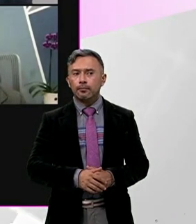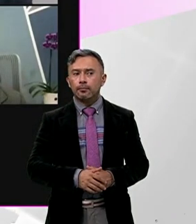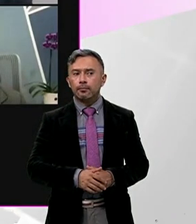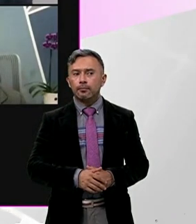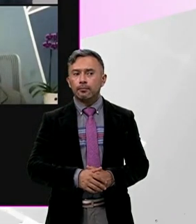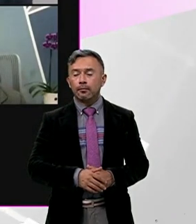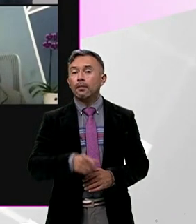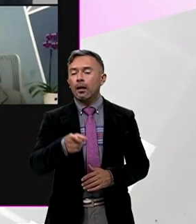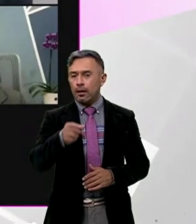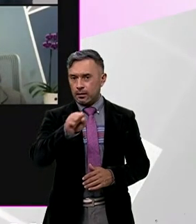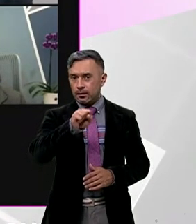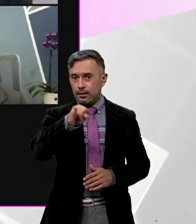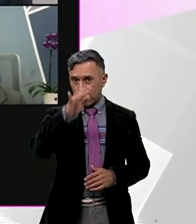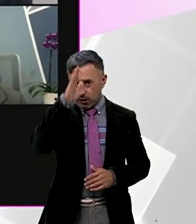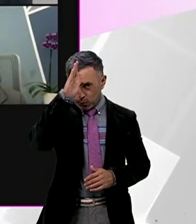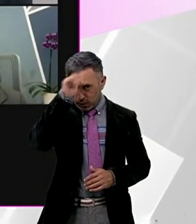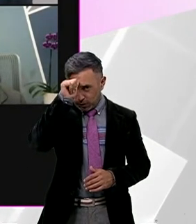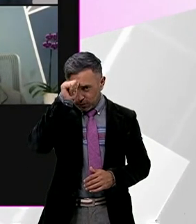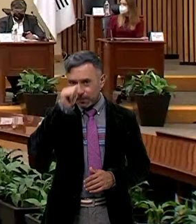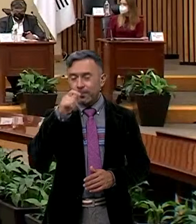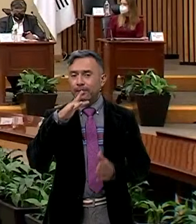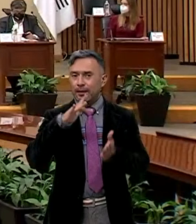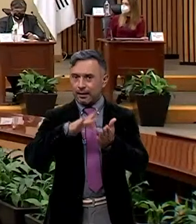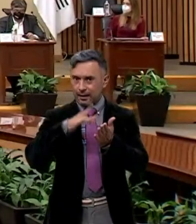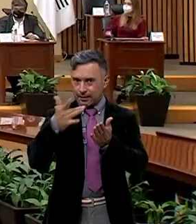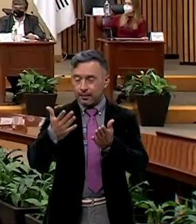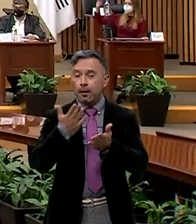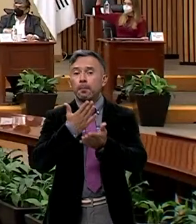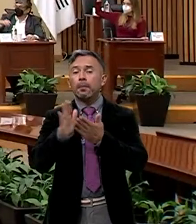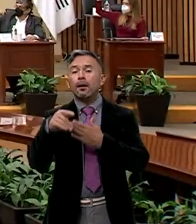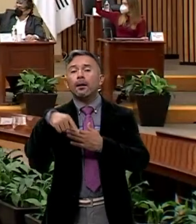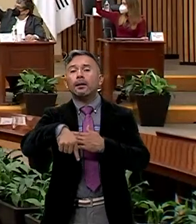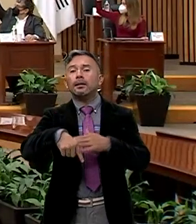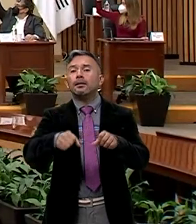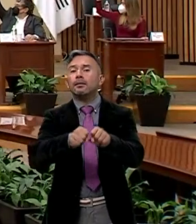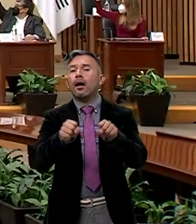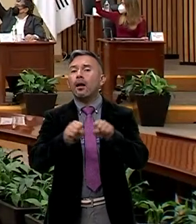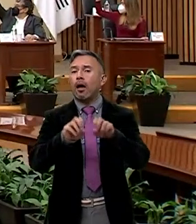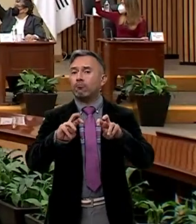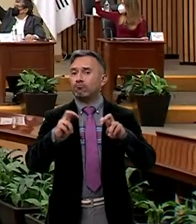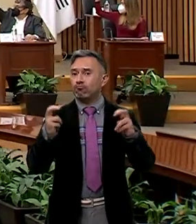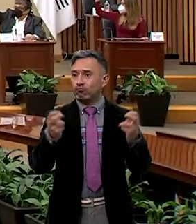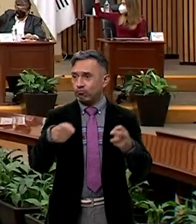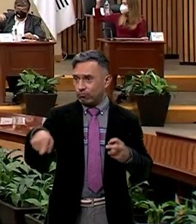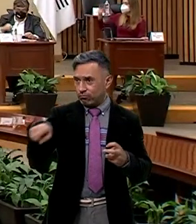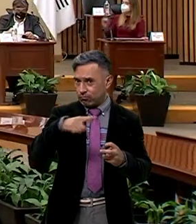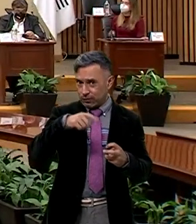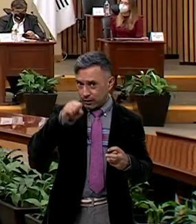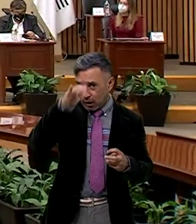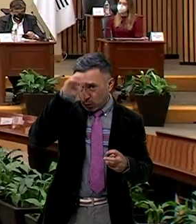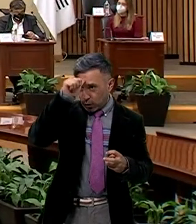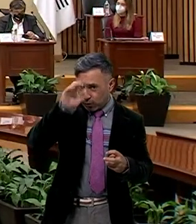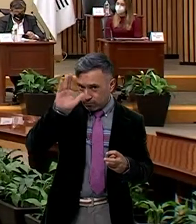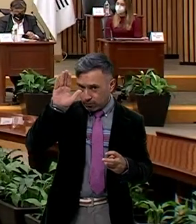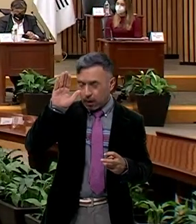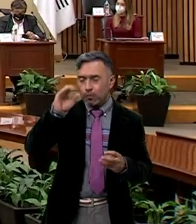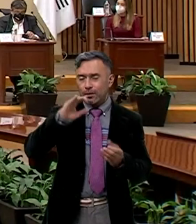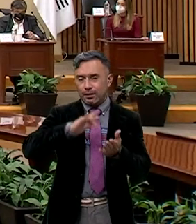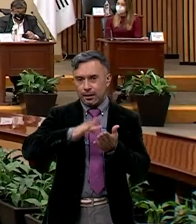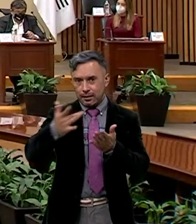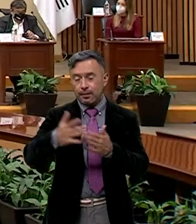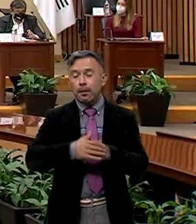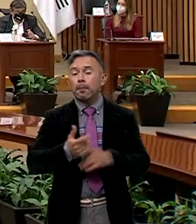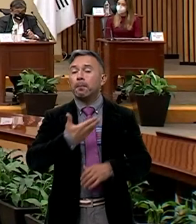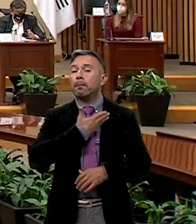a favor secretario gracias en la sala quienes estén a favor si son tan amables muchas gracias presidente el